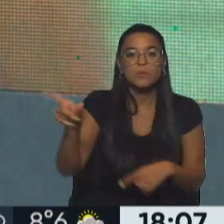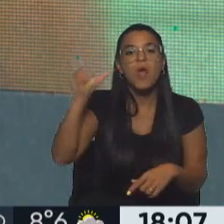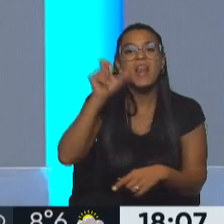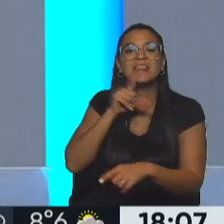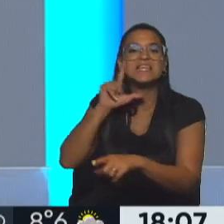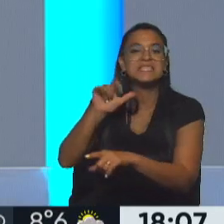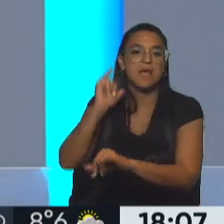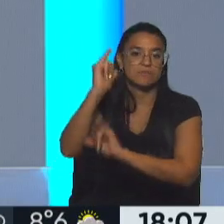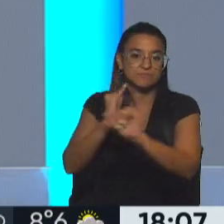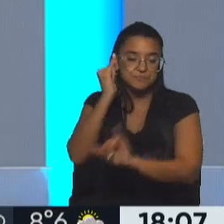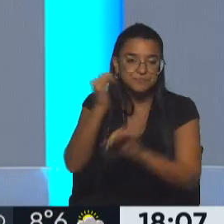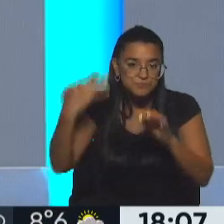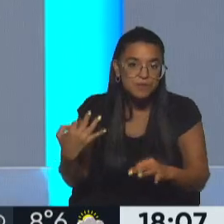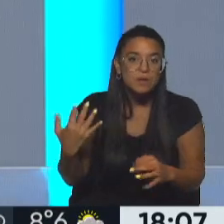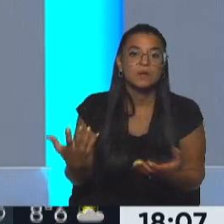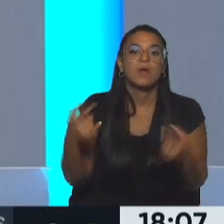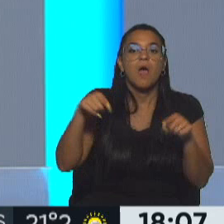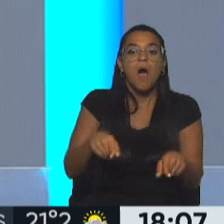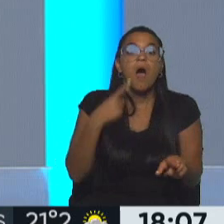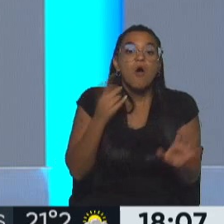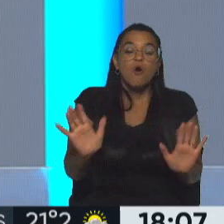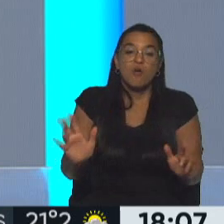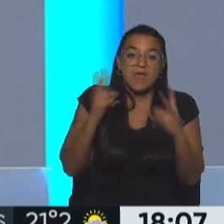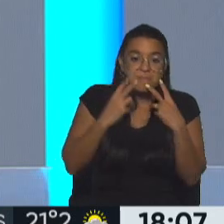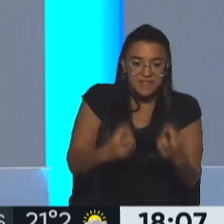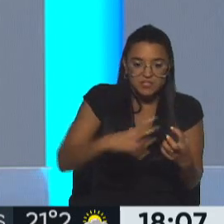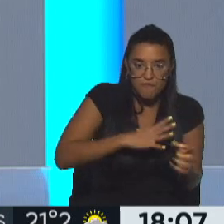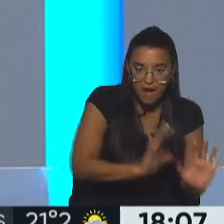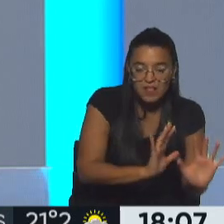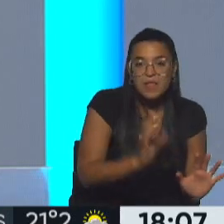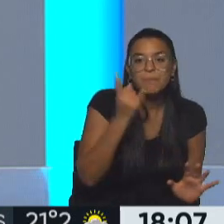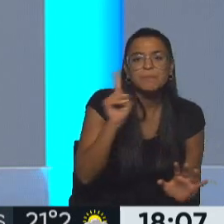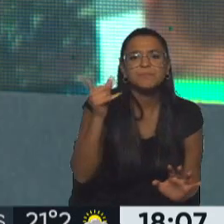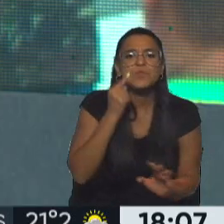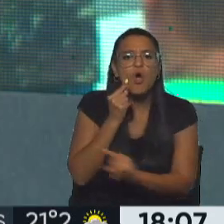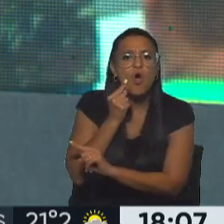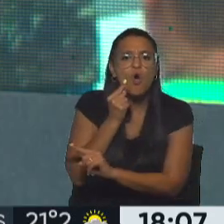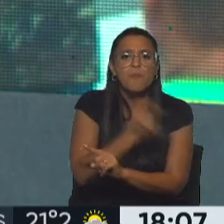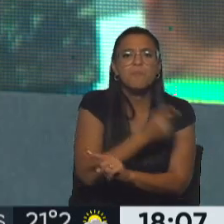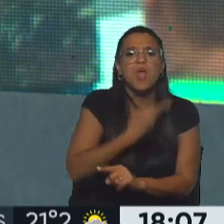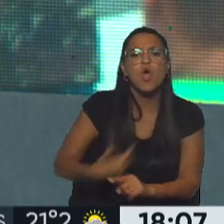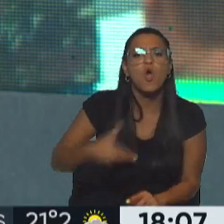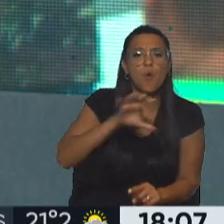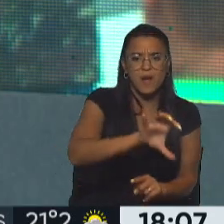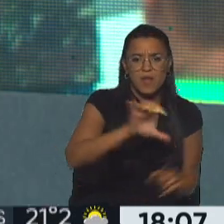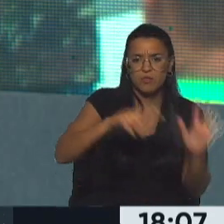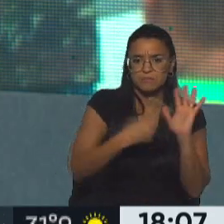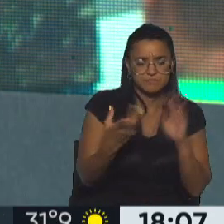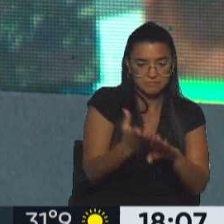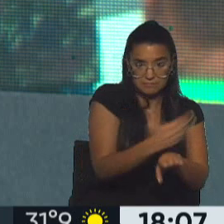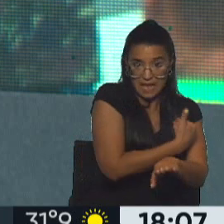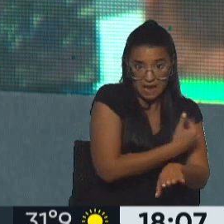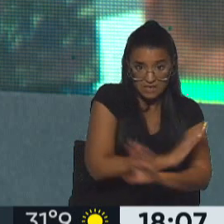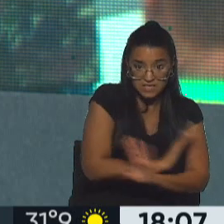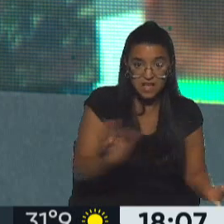Leticia digo ahora bueno va a quedar toda la investigación pero más allá digo el gobernador de Brasil ya queda afuera ya está